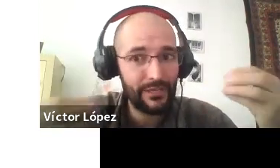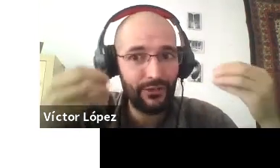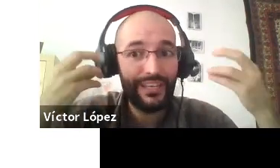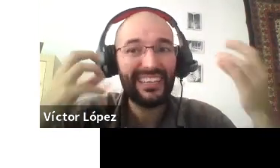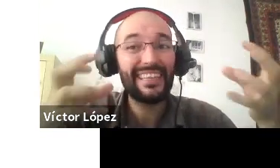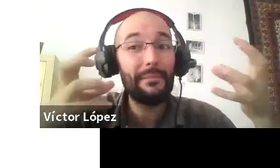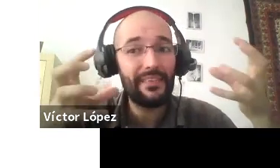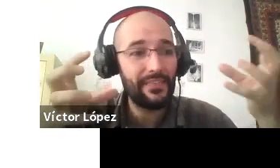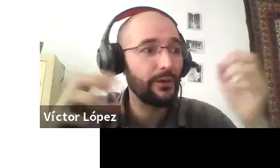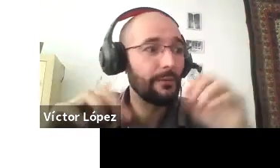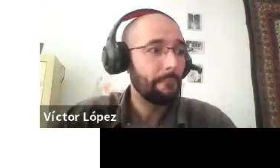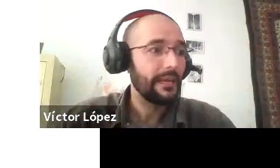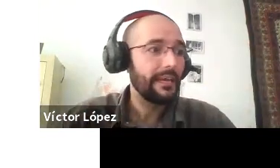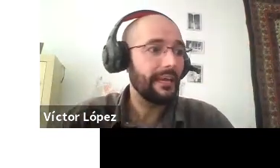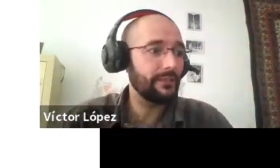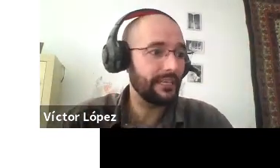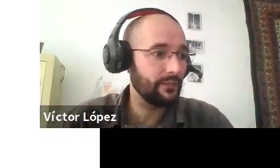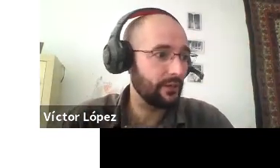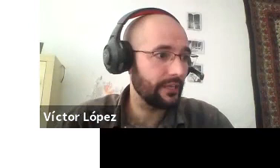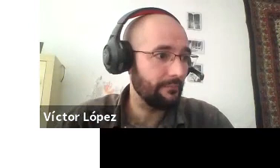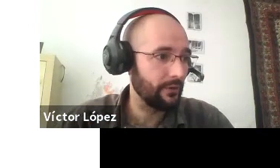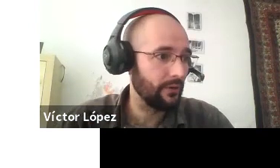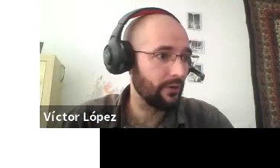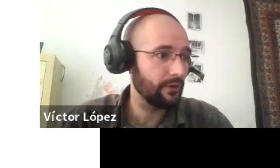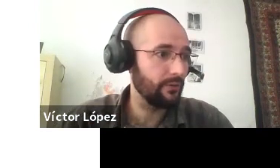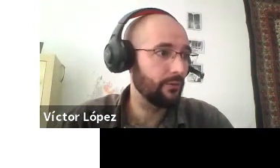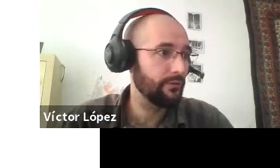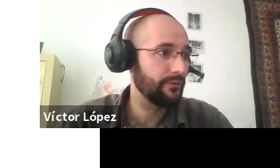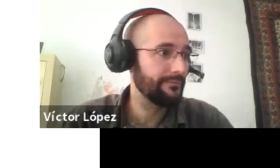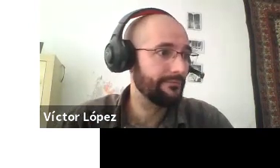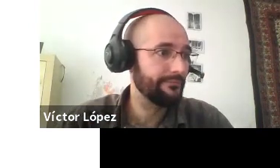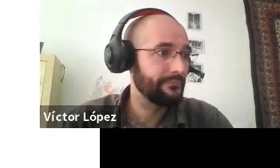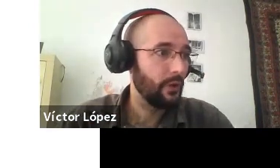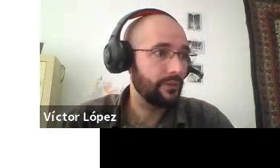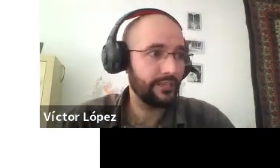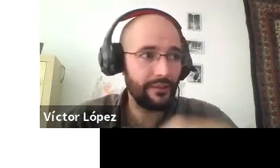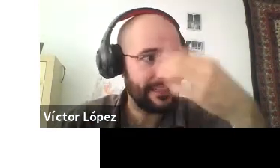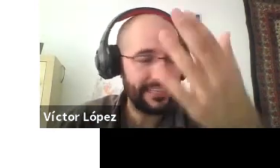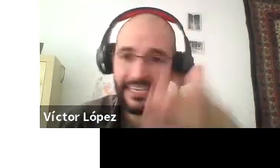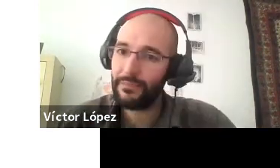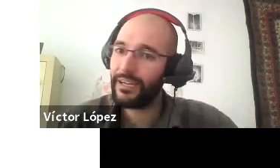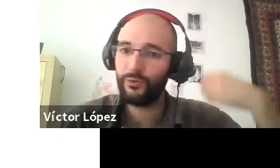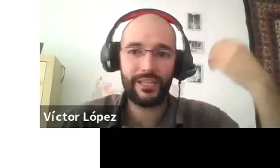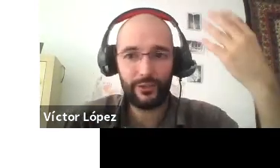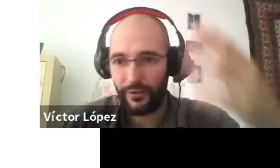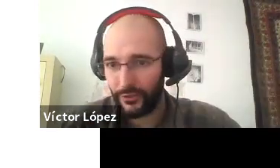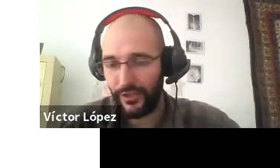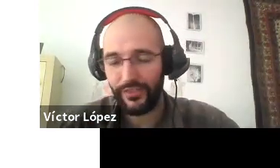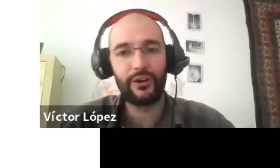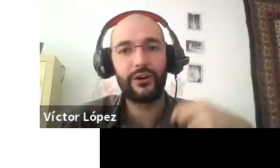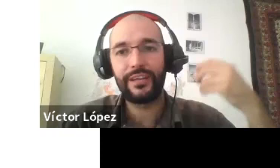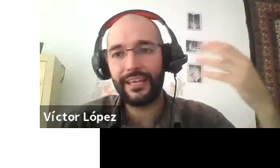al proceso de medición. Un detector de amor, un detector de fantasmas, un detector